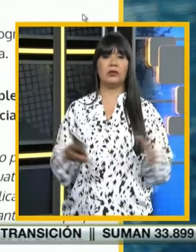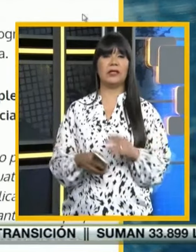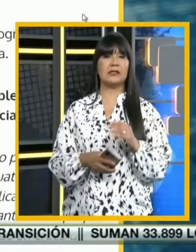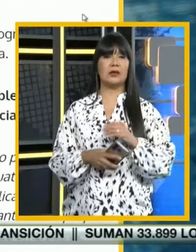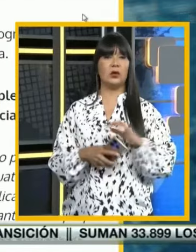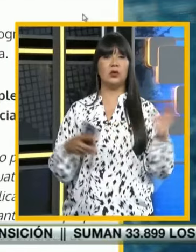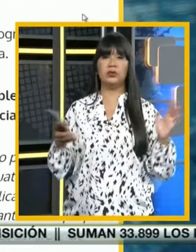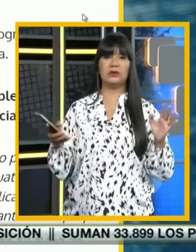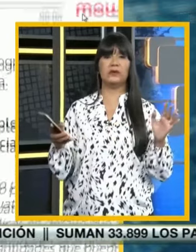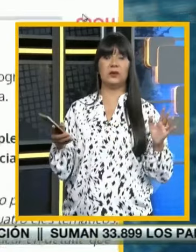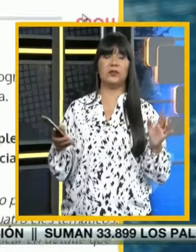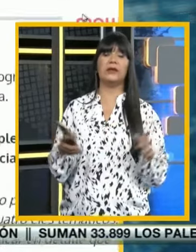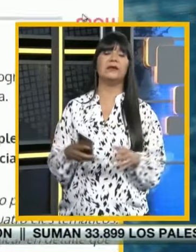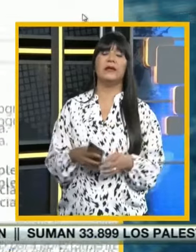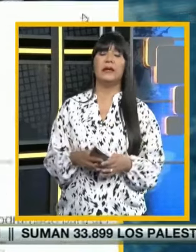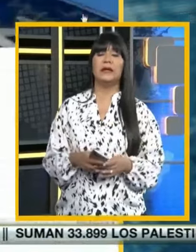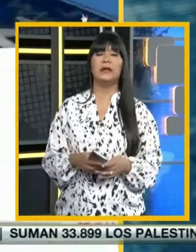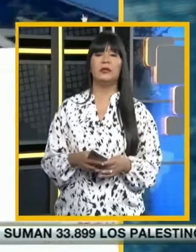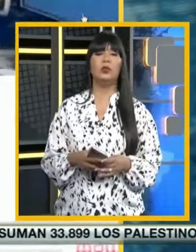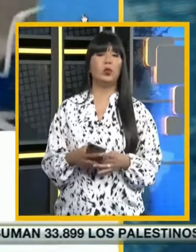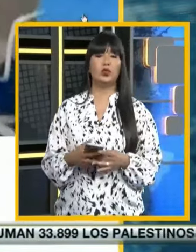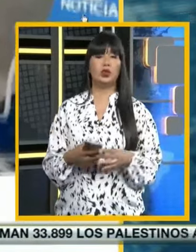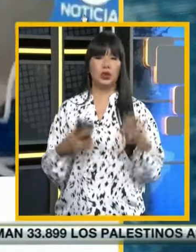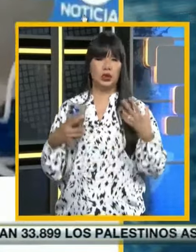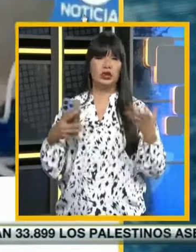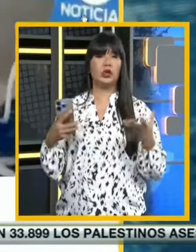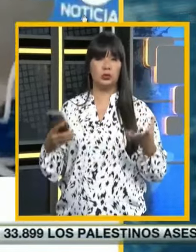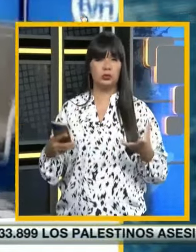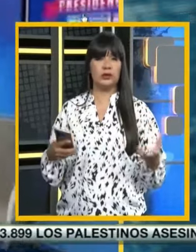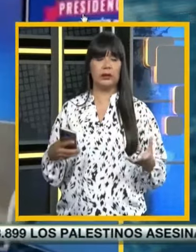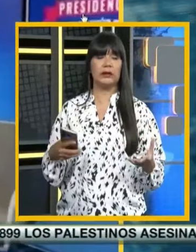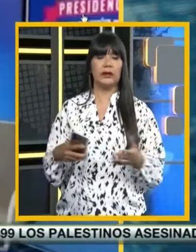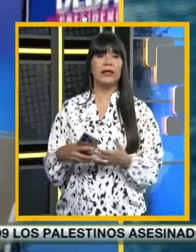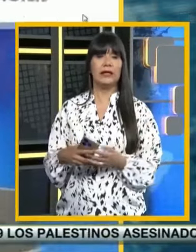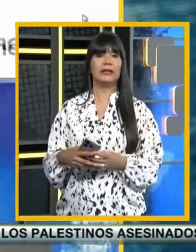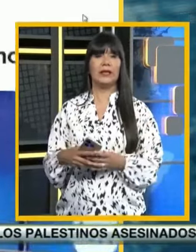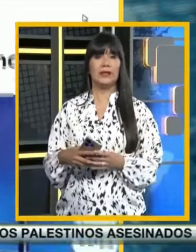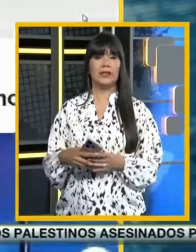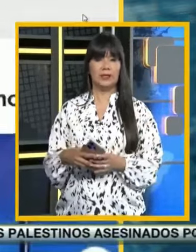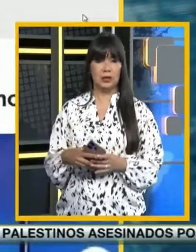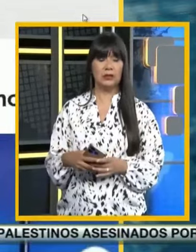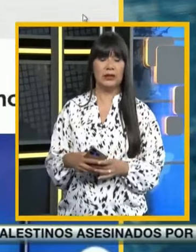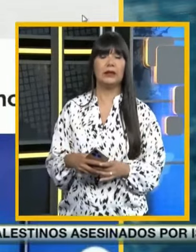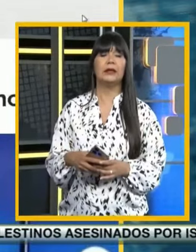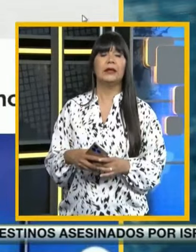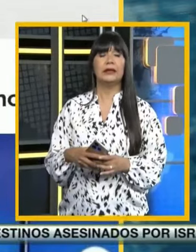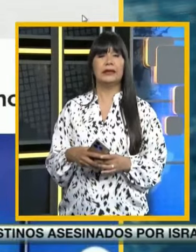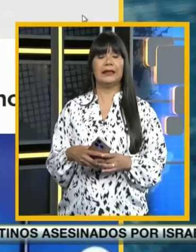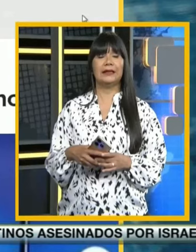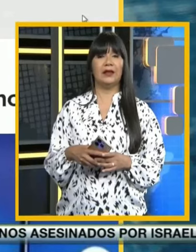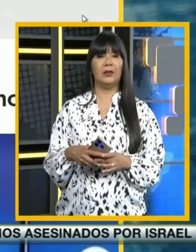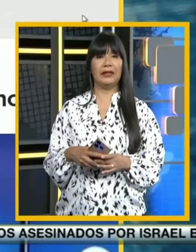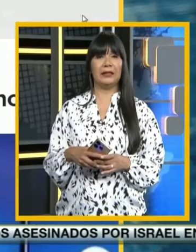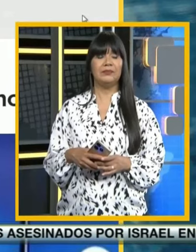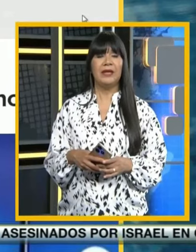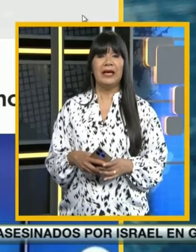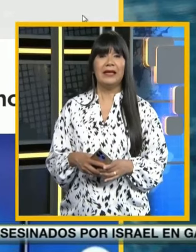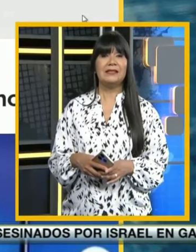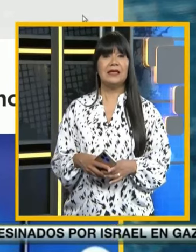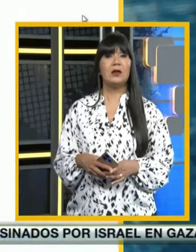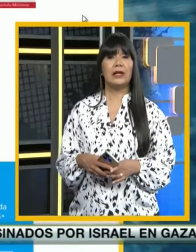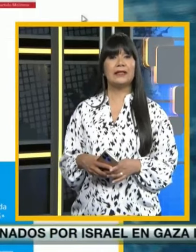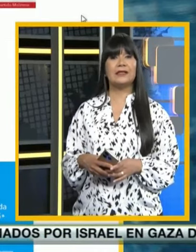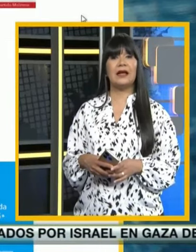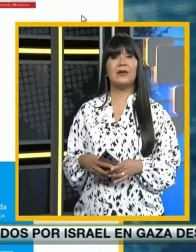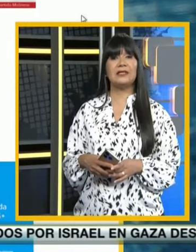de mostrarse con luces y sombras y mucho de show tiene la televisación de este debate.